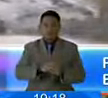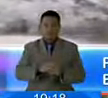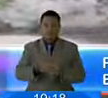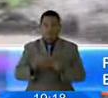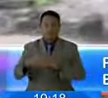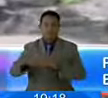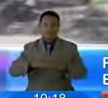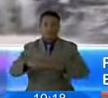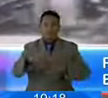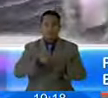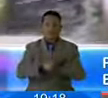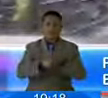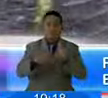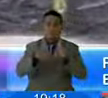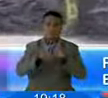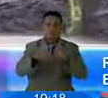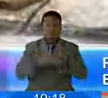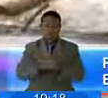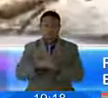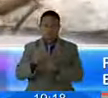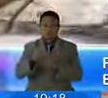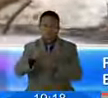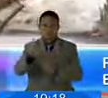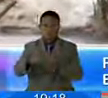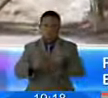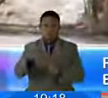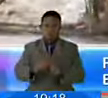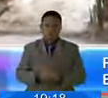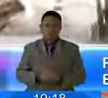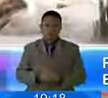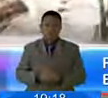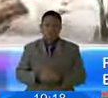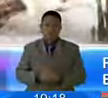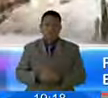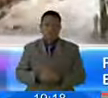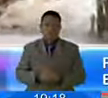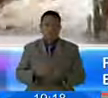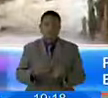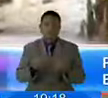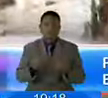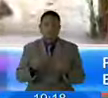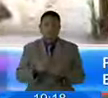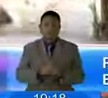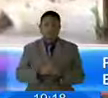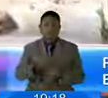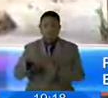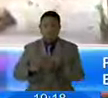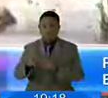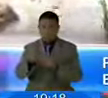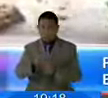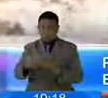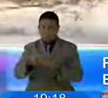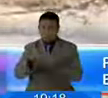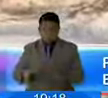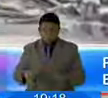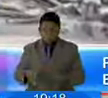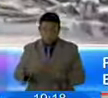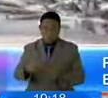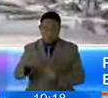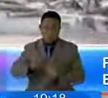de Vivienda para ayudar a las personas afectadas por el temporal, mientras que aún se evalúan las pérdidas en el sitio Miguelillo y Pueblo